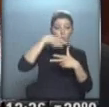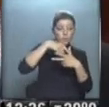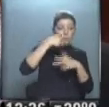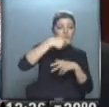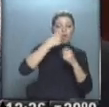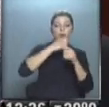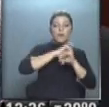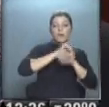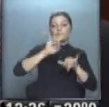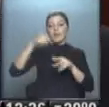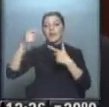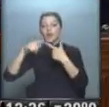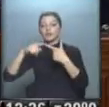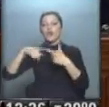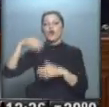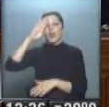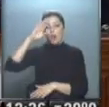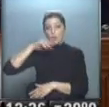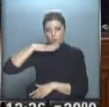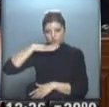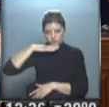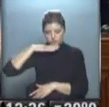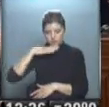publicidad y el otro con el abono. Gracias.